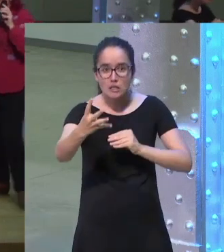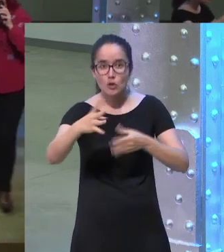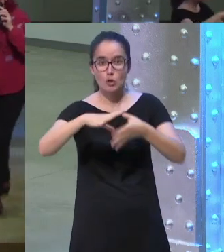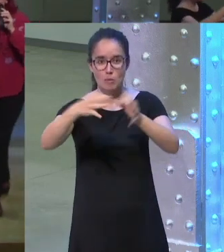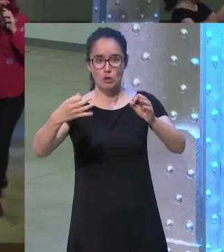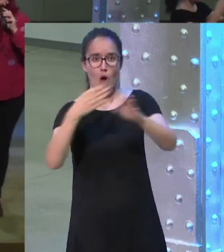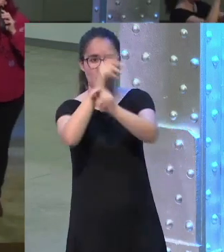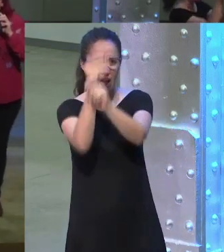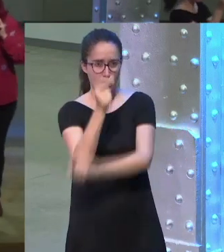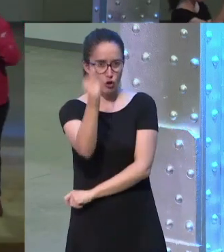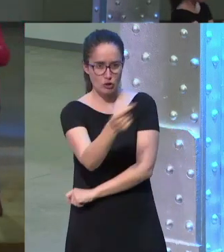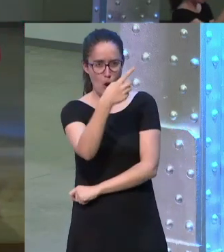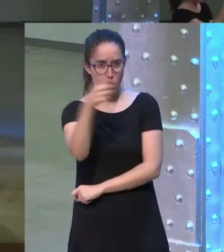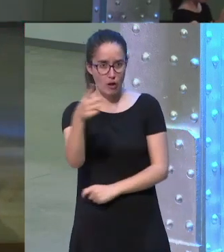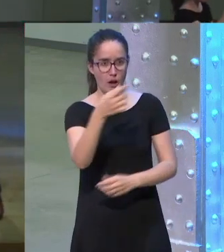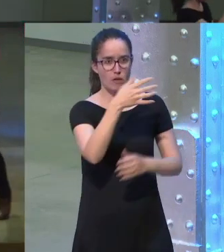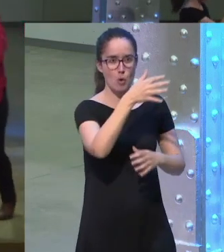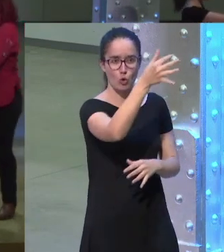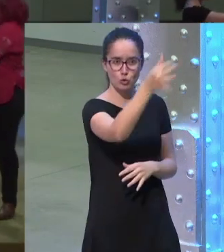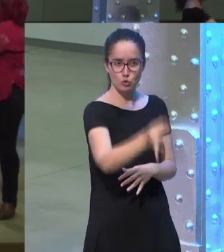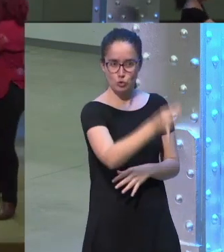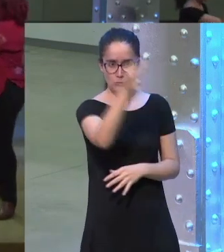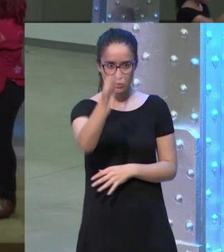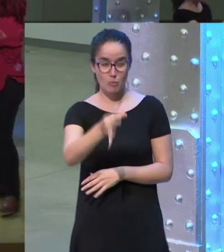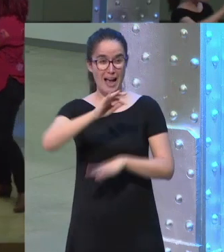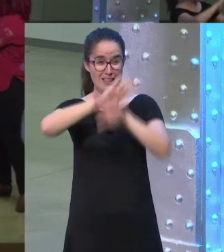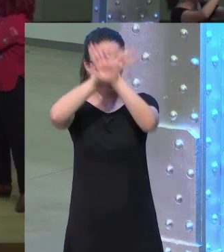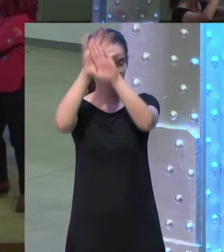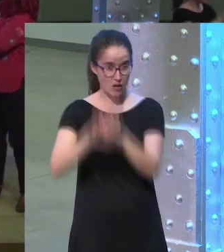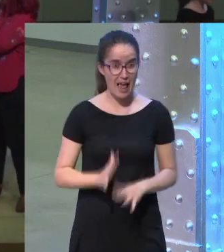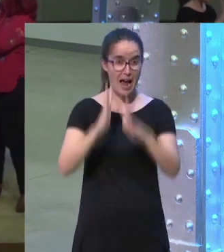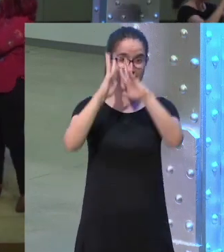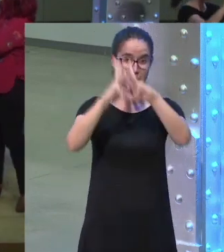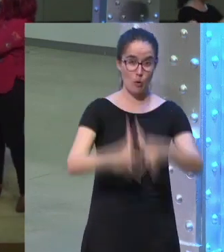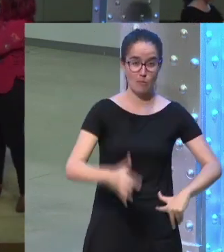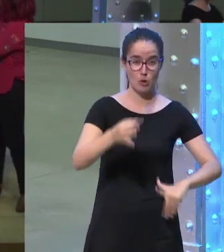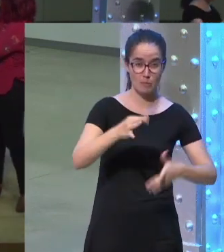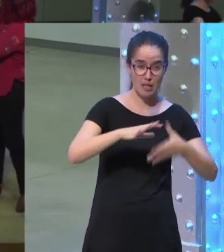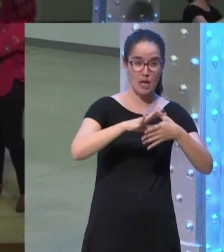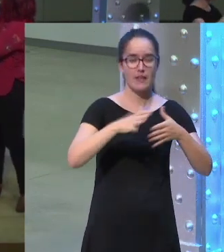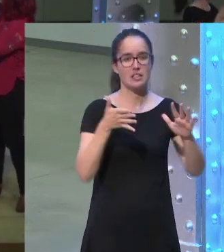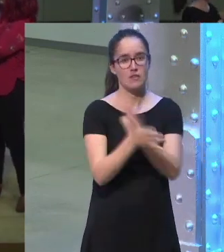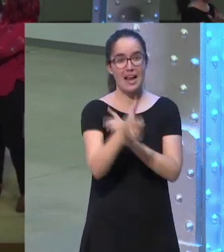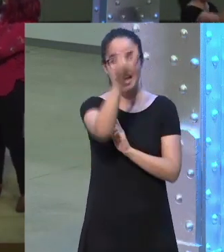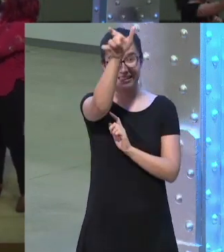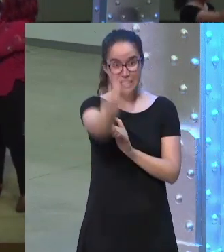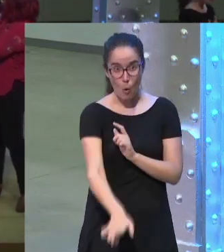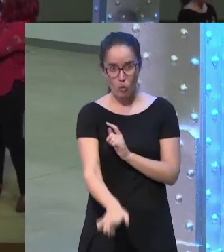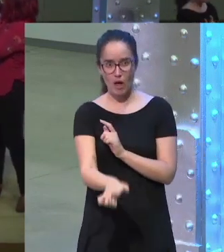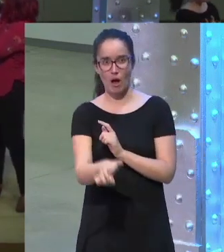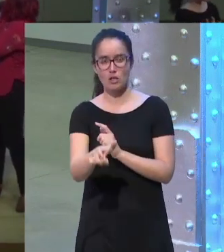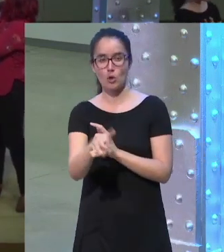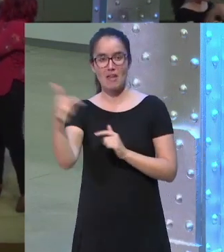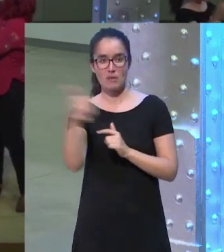Sue, tienen 11. O sea, vamos sumando los amigos. Y luego calculamos la media de amigos de sus amigos. Es decir, dividimos la segunda columna entre la primera.